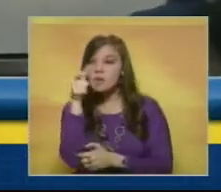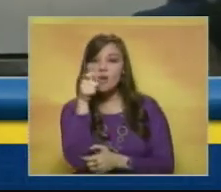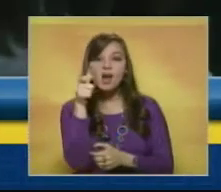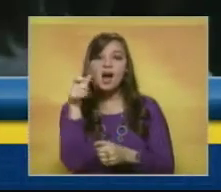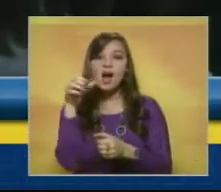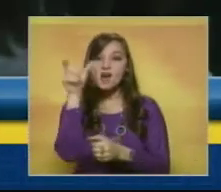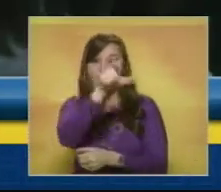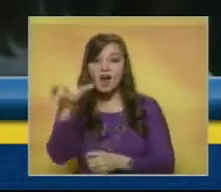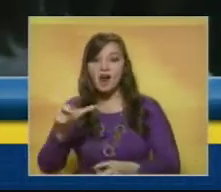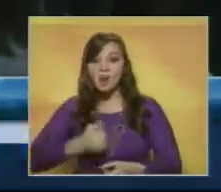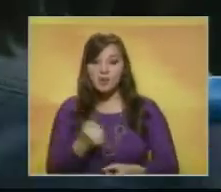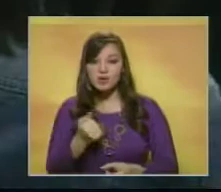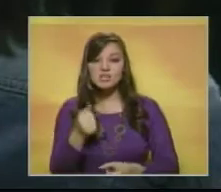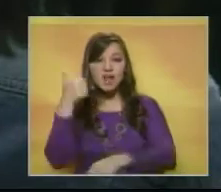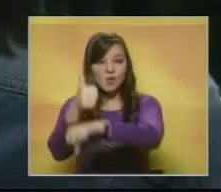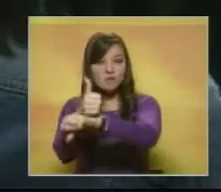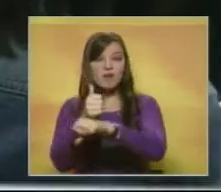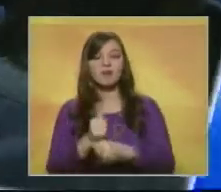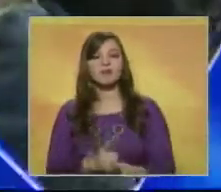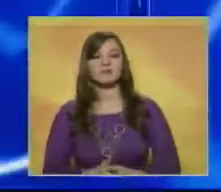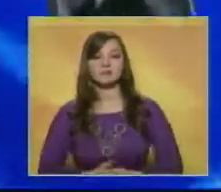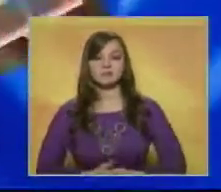oficiales involucrados en este hecho.